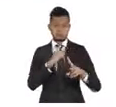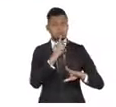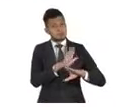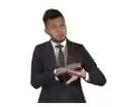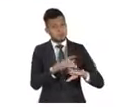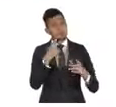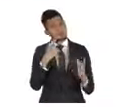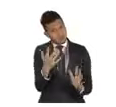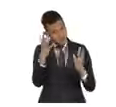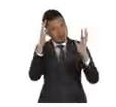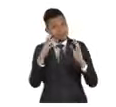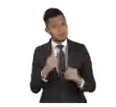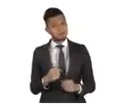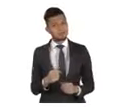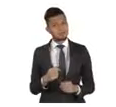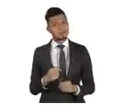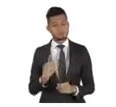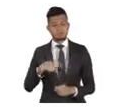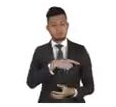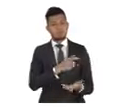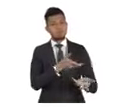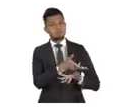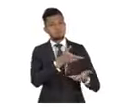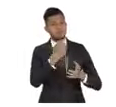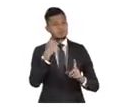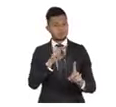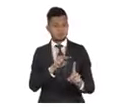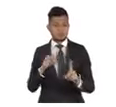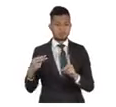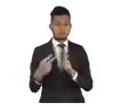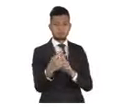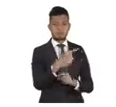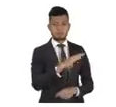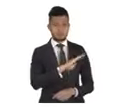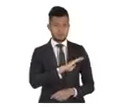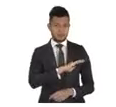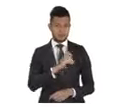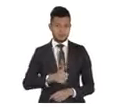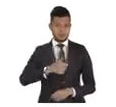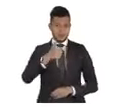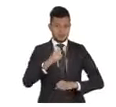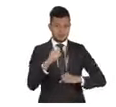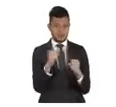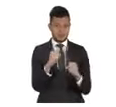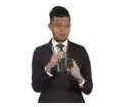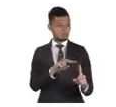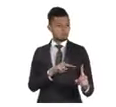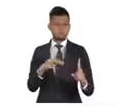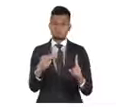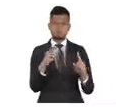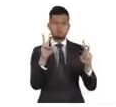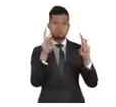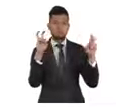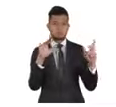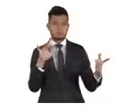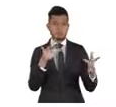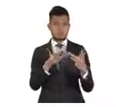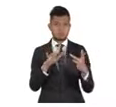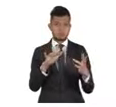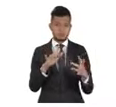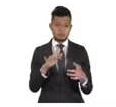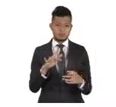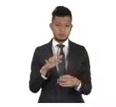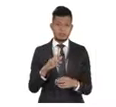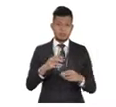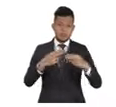celebrar que compartimos plenamente la visión de la alcaldesa mayor de Bogotá en cuanto a la visión que tiene